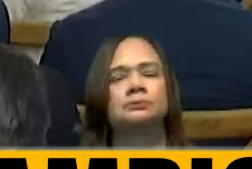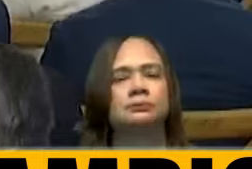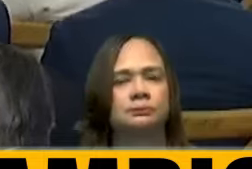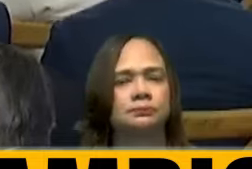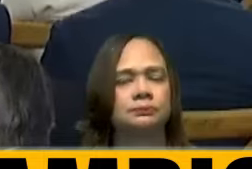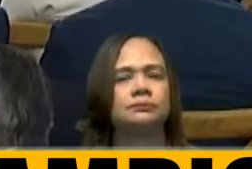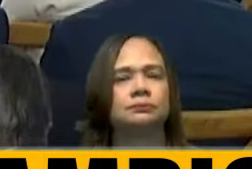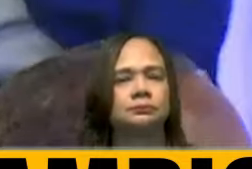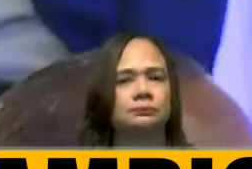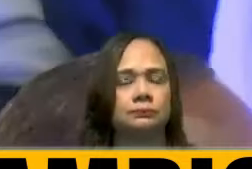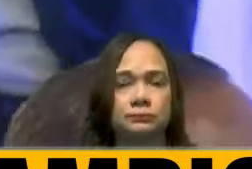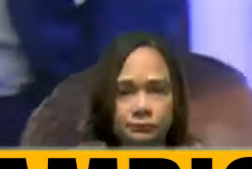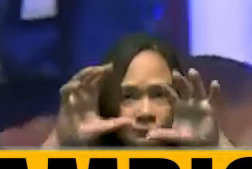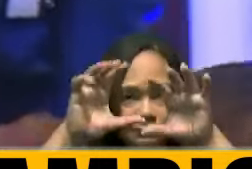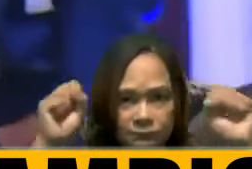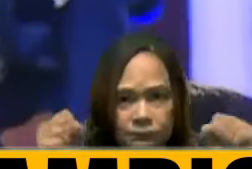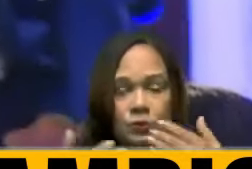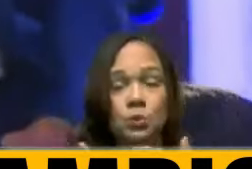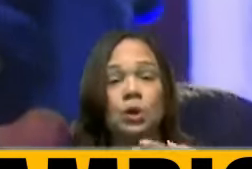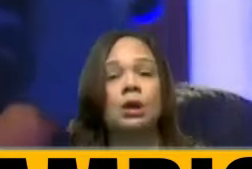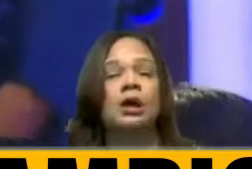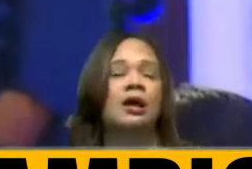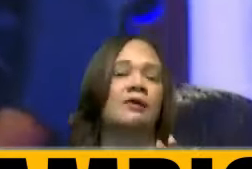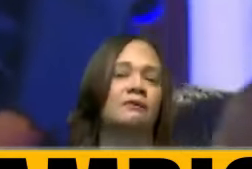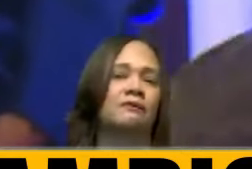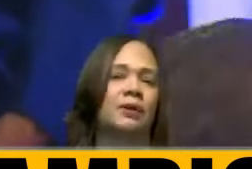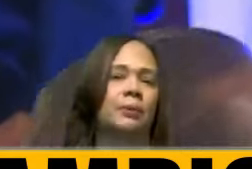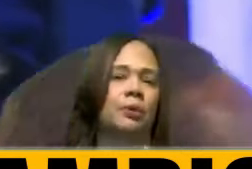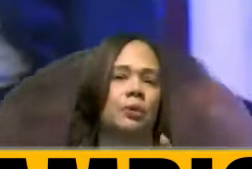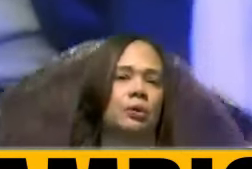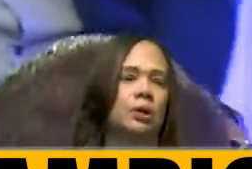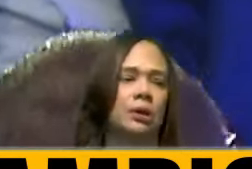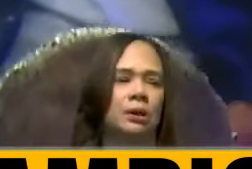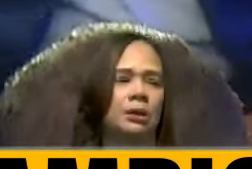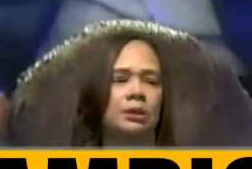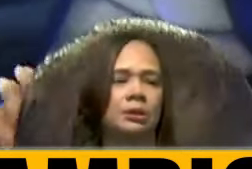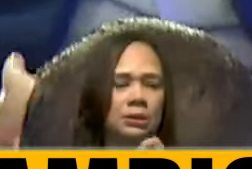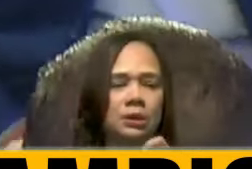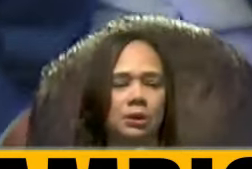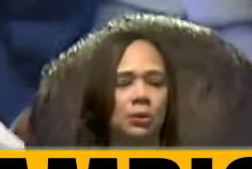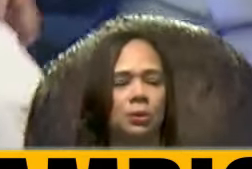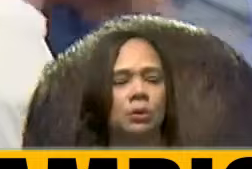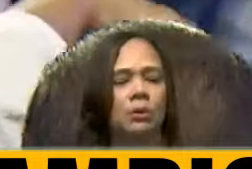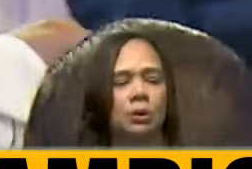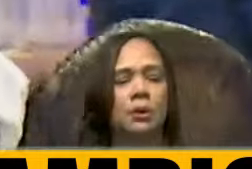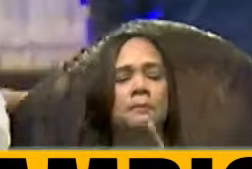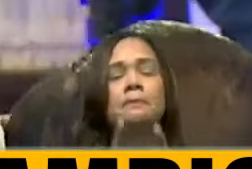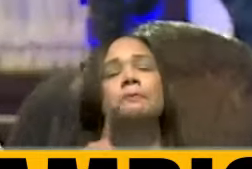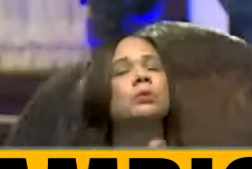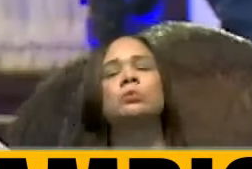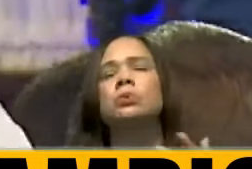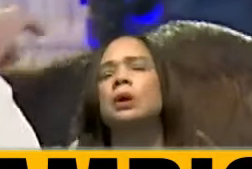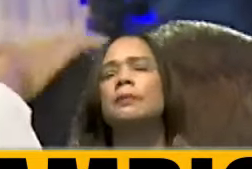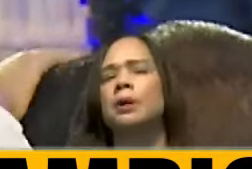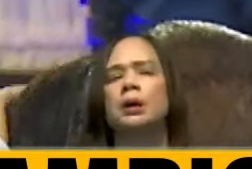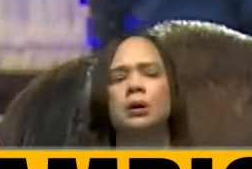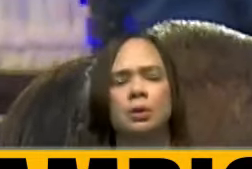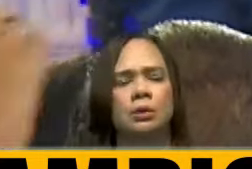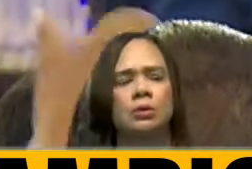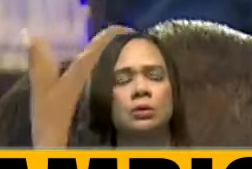hoy presidente Buenas tardes Fabiola Núñez de informativos teleantillas y telenoticias preguntarle qué va a pasar entonces